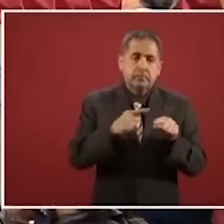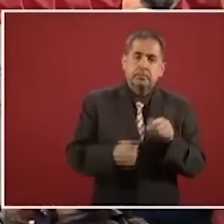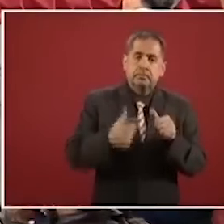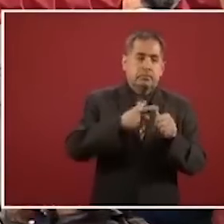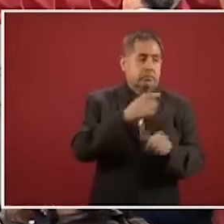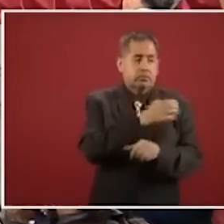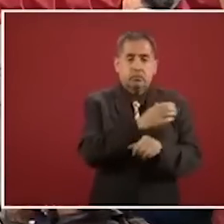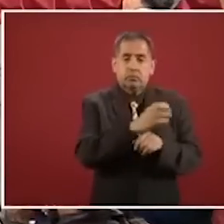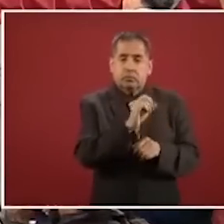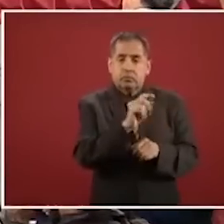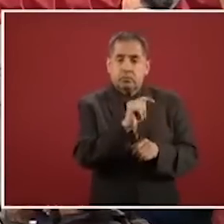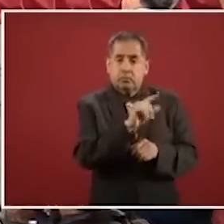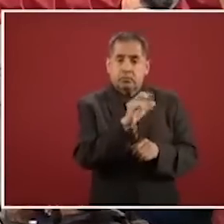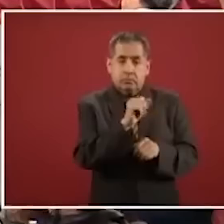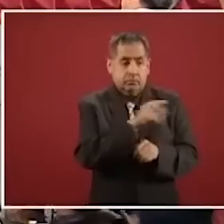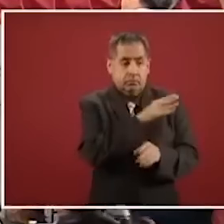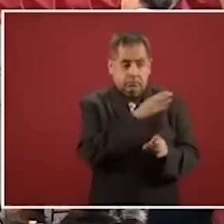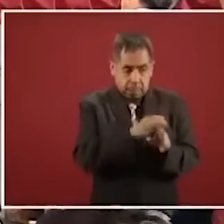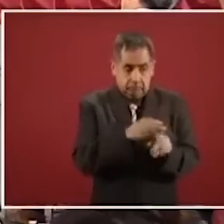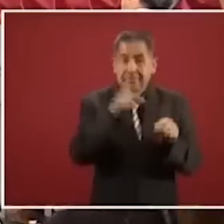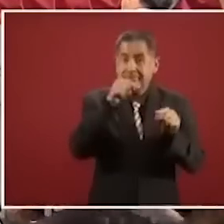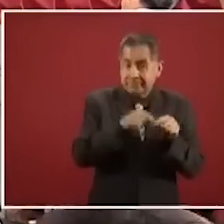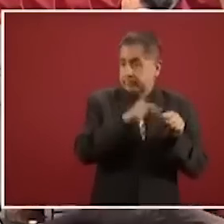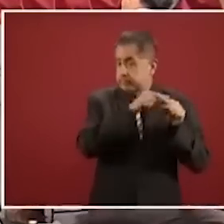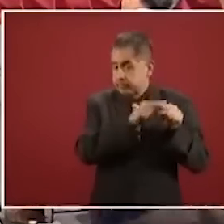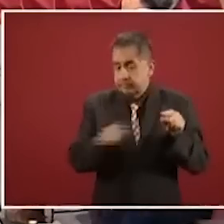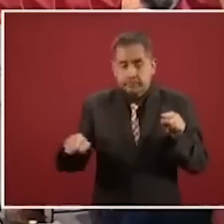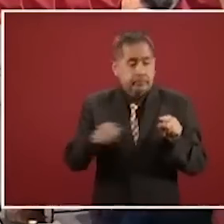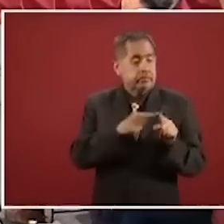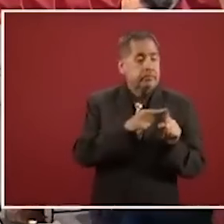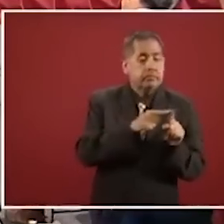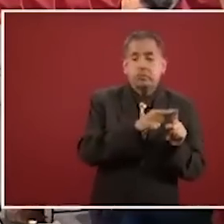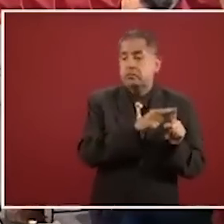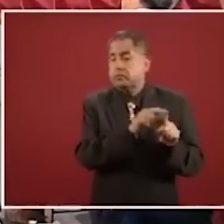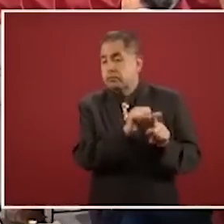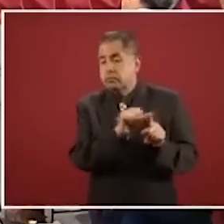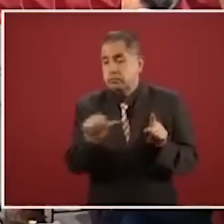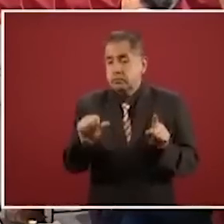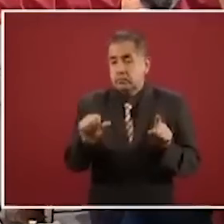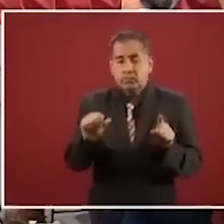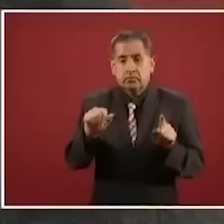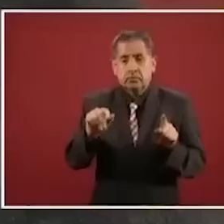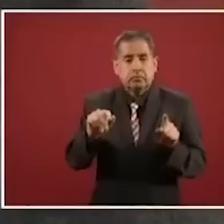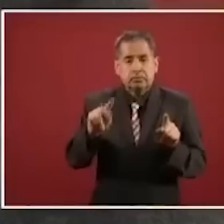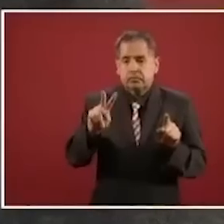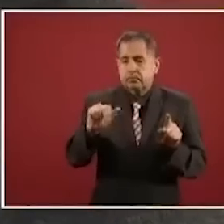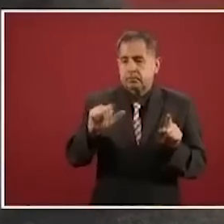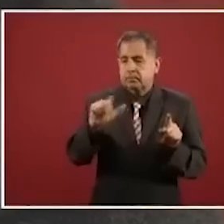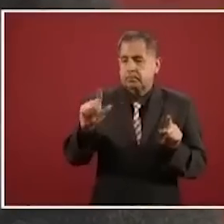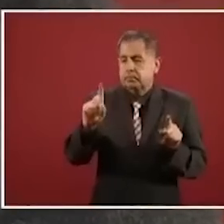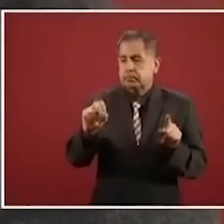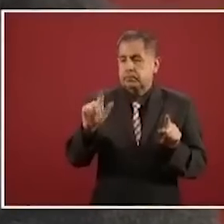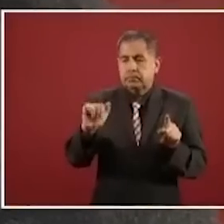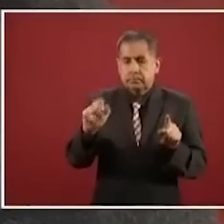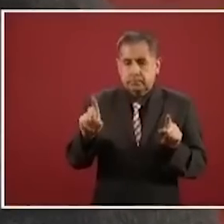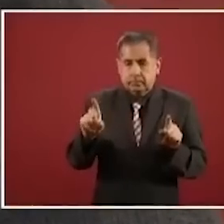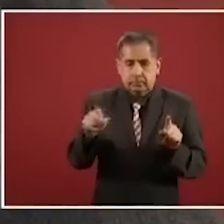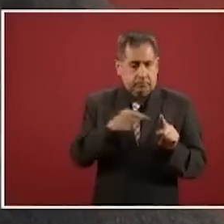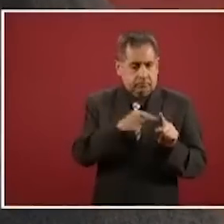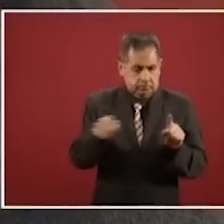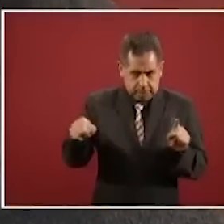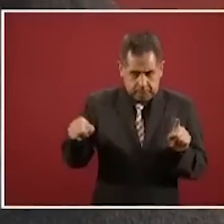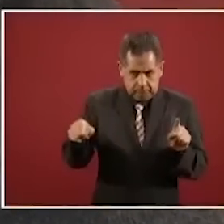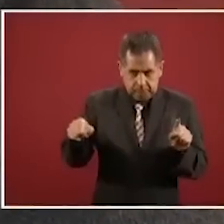Coatzacoalcos y ahí empieza el Tren Maya y llega hasta actualmente lo construido hasta Valladolid. Hay tramos ya muy